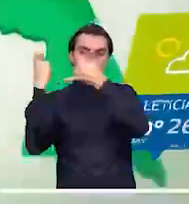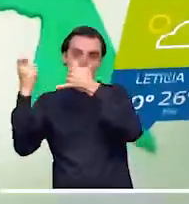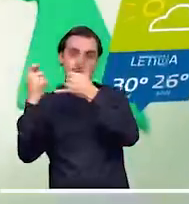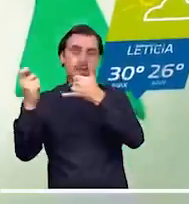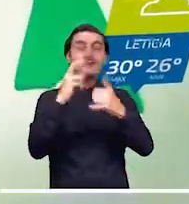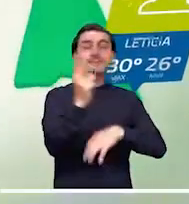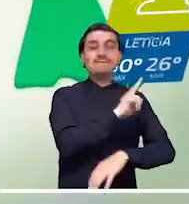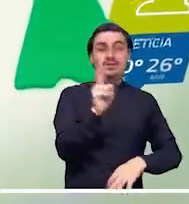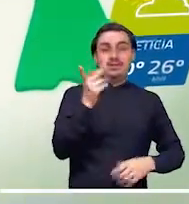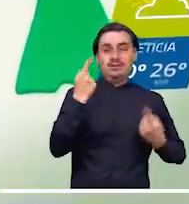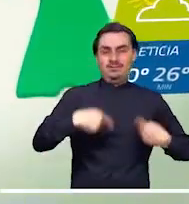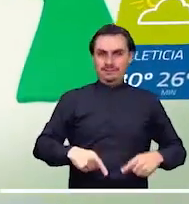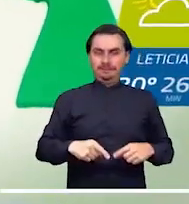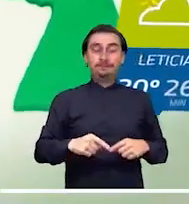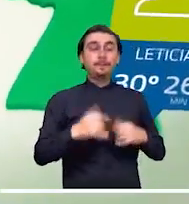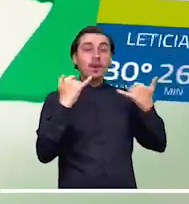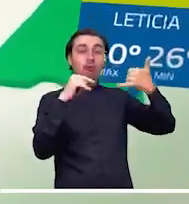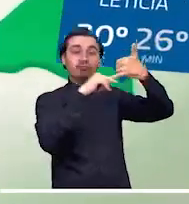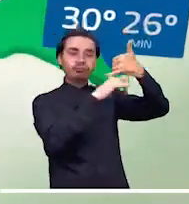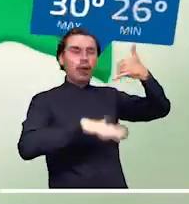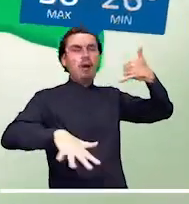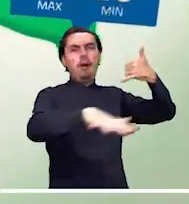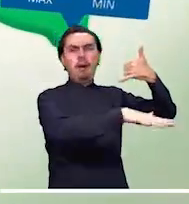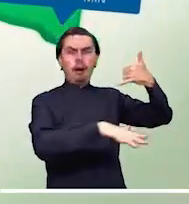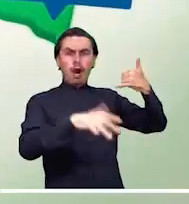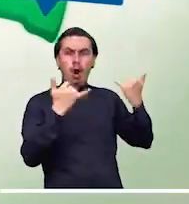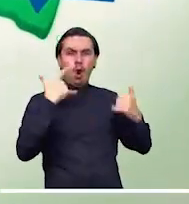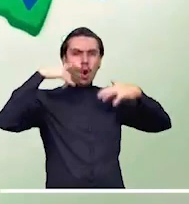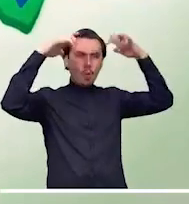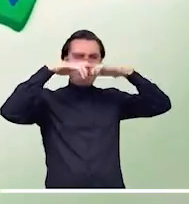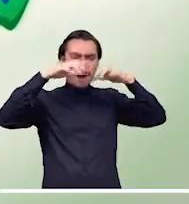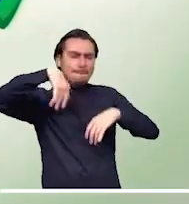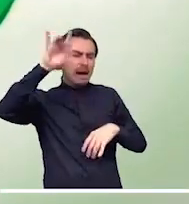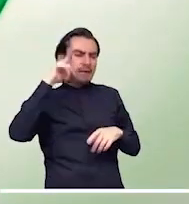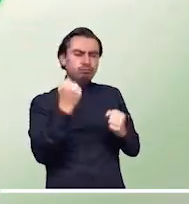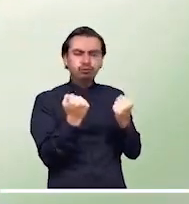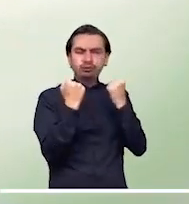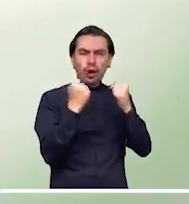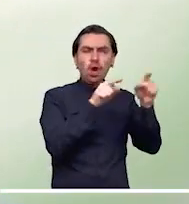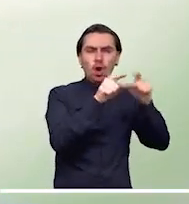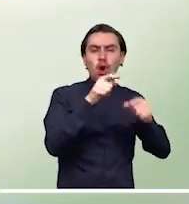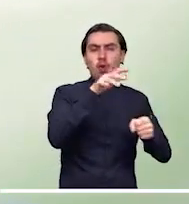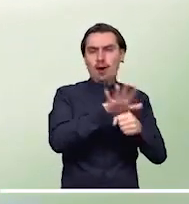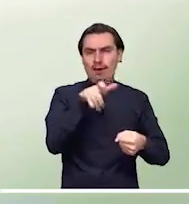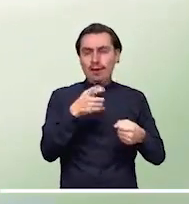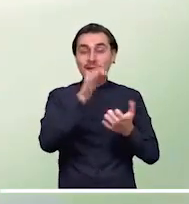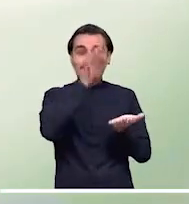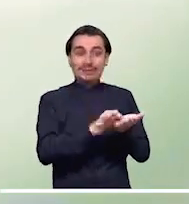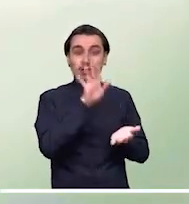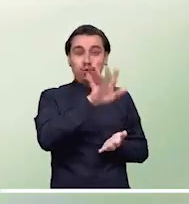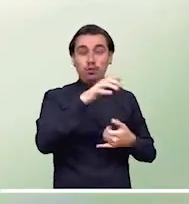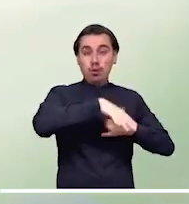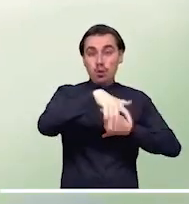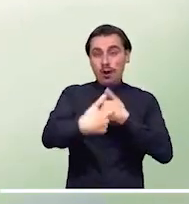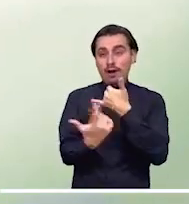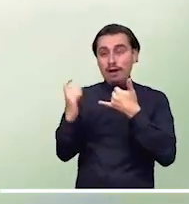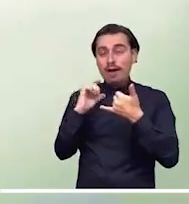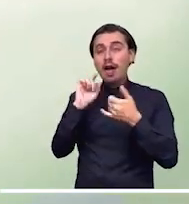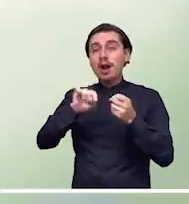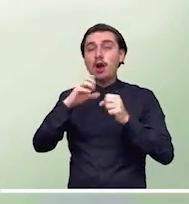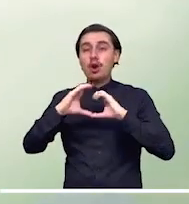La Amazonía colombiana inicia el sábado con predominio de tiempo seco y un cielo marcadamente despejado.